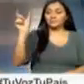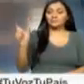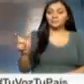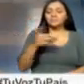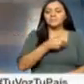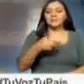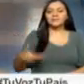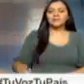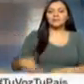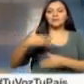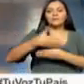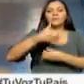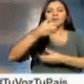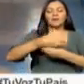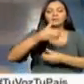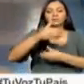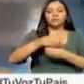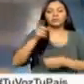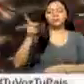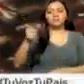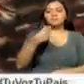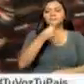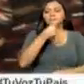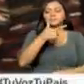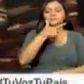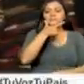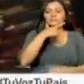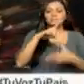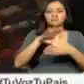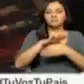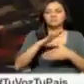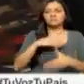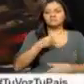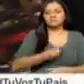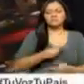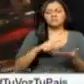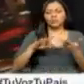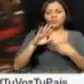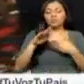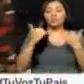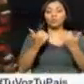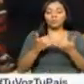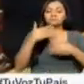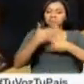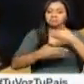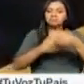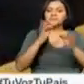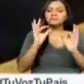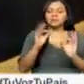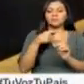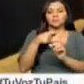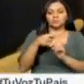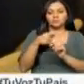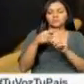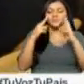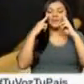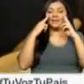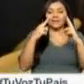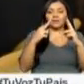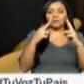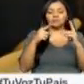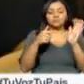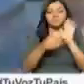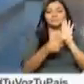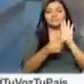Federación Ecuatoriana de Organizaciones LGBTI, precisó que se han dado pasos significativos, como el reconocimiento del género en la cédula